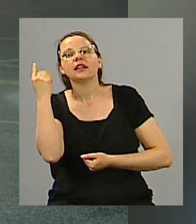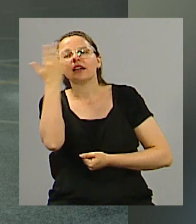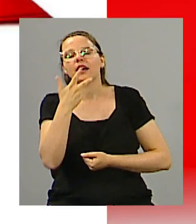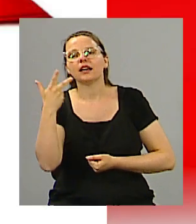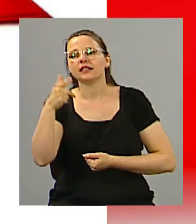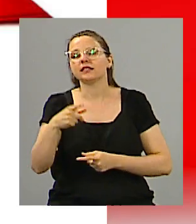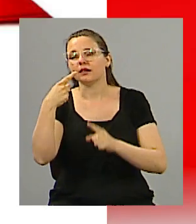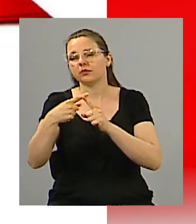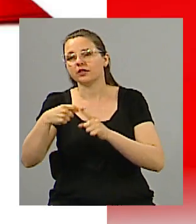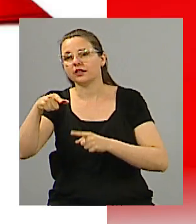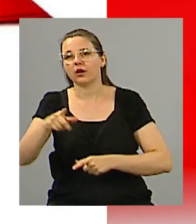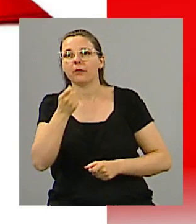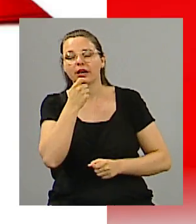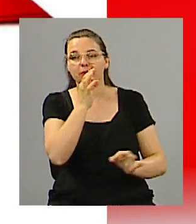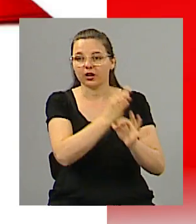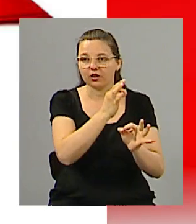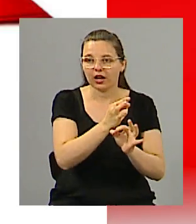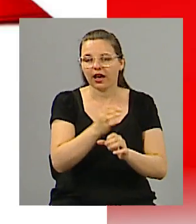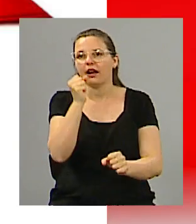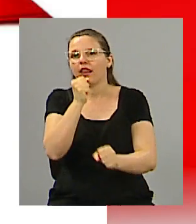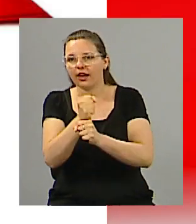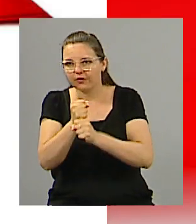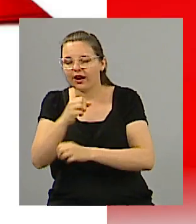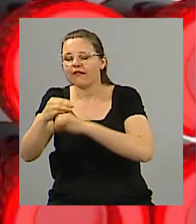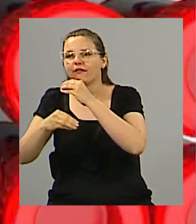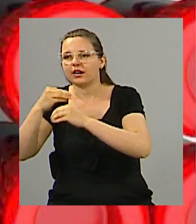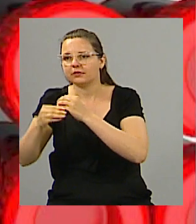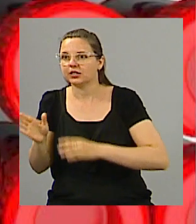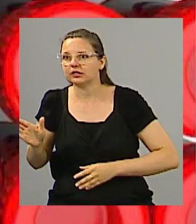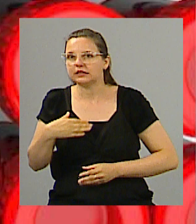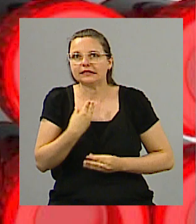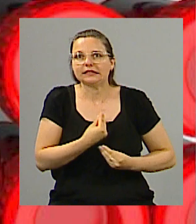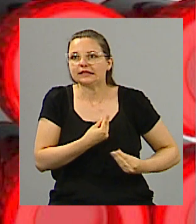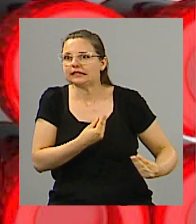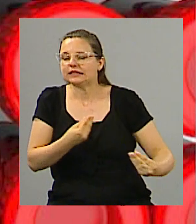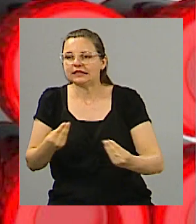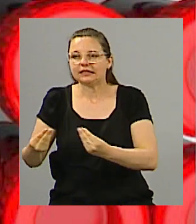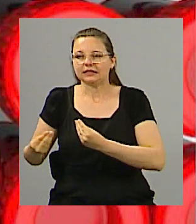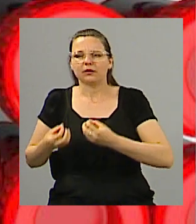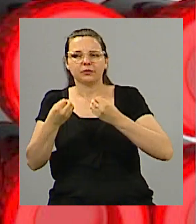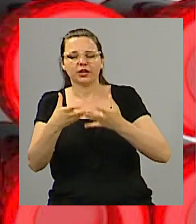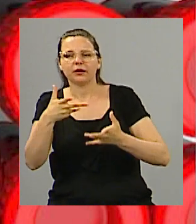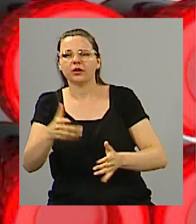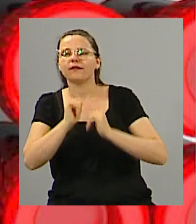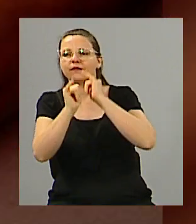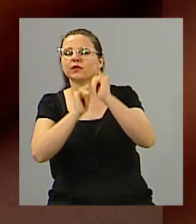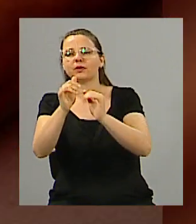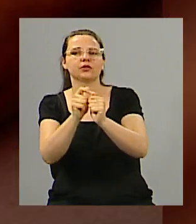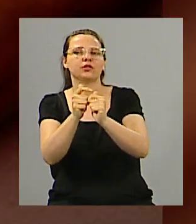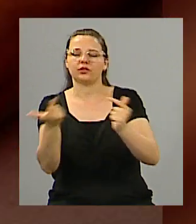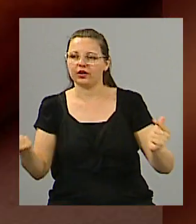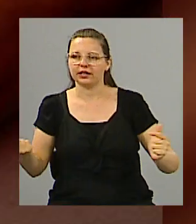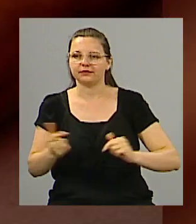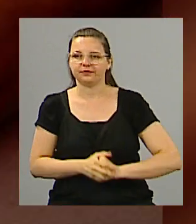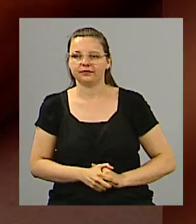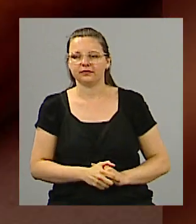Escolar, laboral, familiar. Hay mucho miedo todavía. Sí. Y eso es por falta de información. Sí. Por más